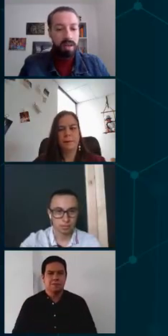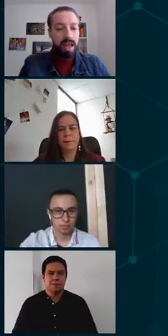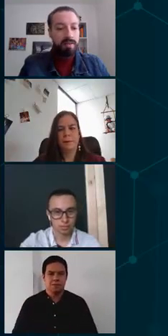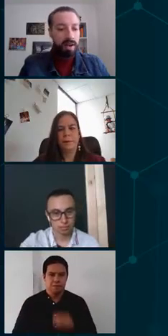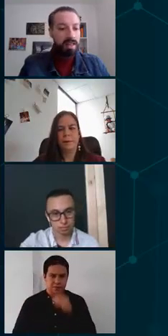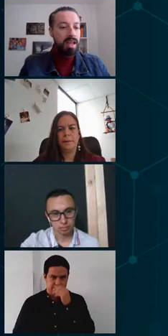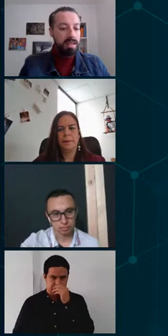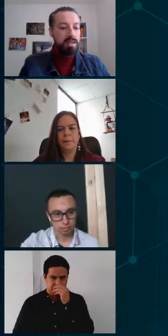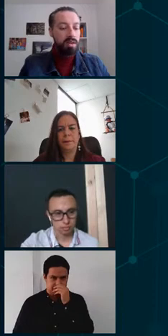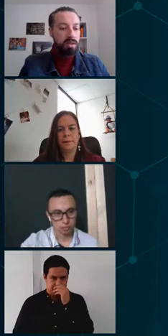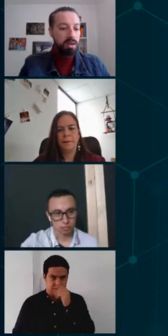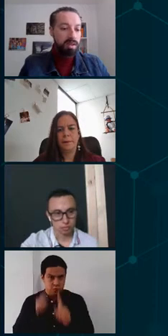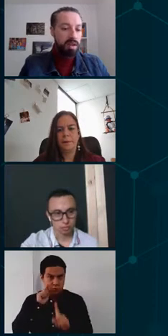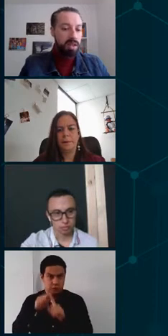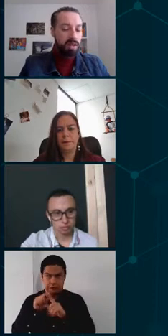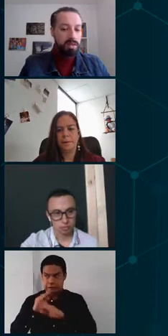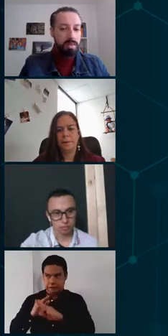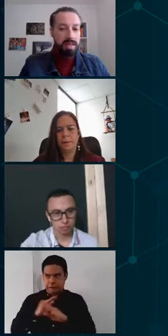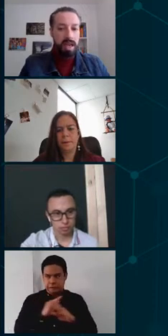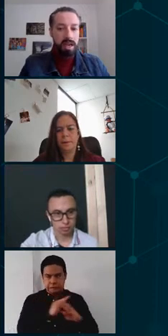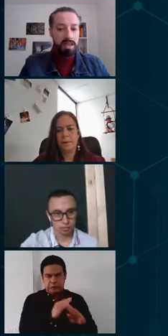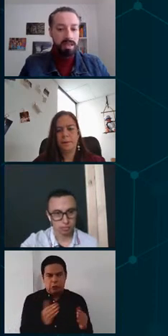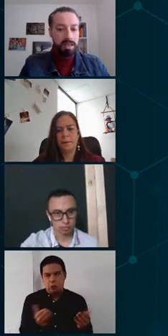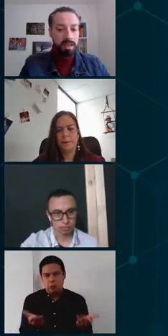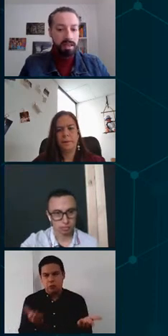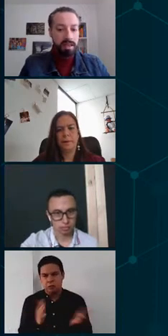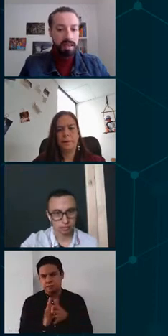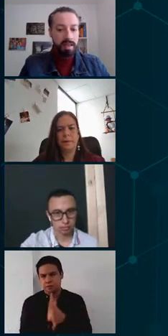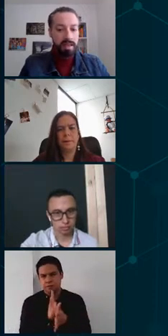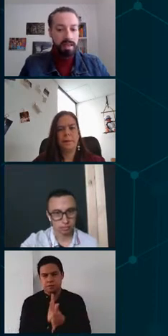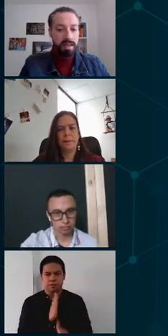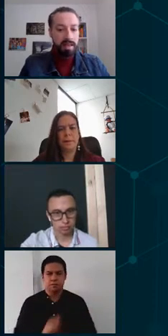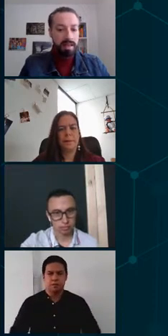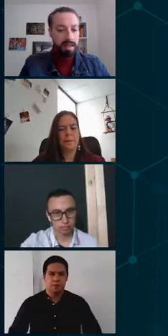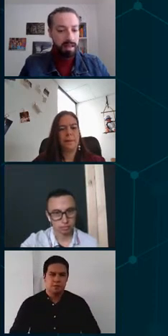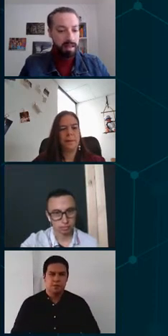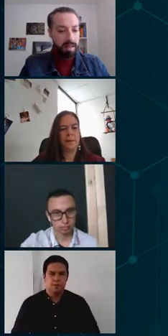de bioseguridad frente a ese entorno de los centros comerciales?